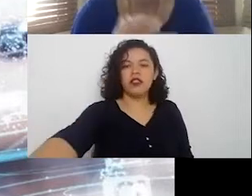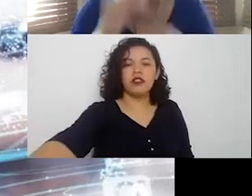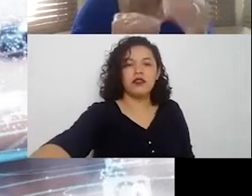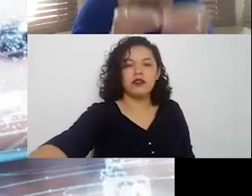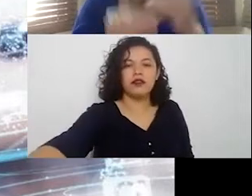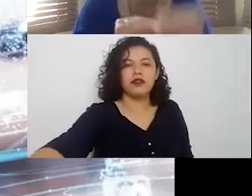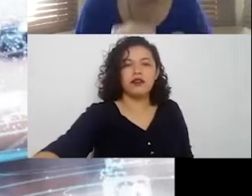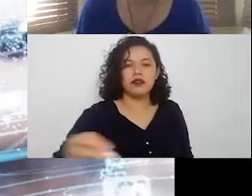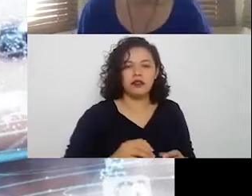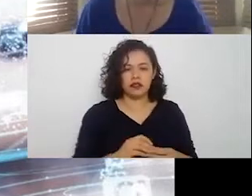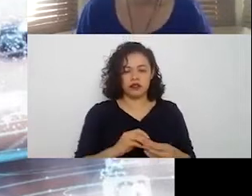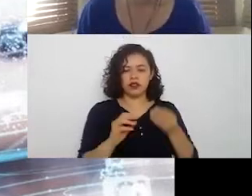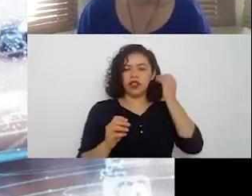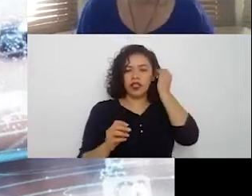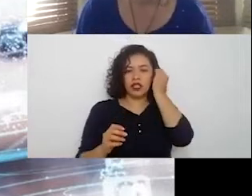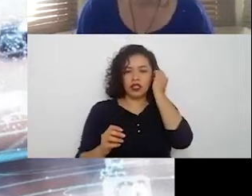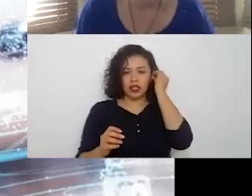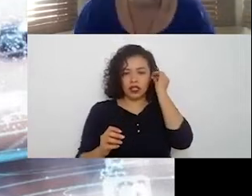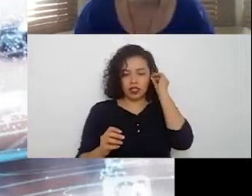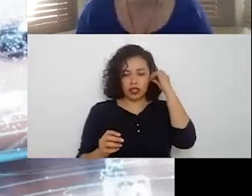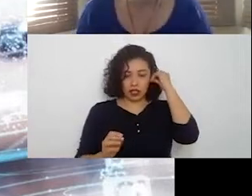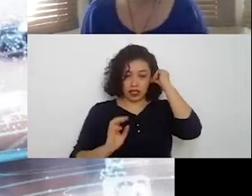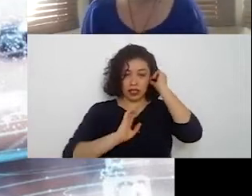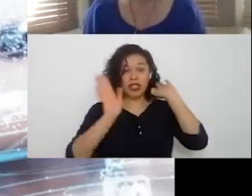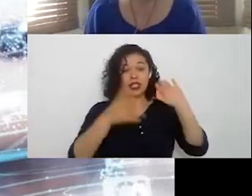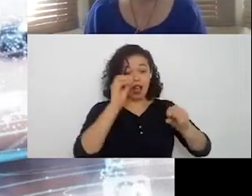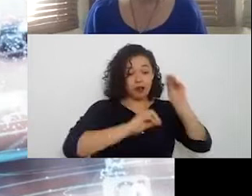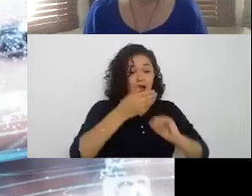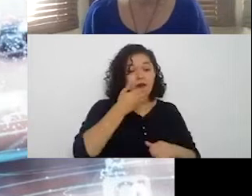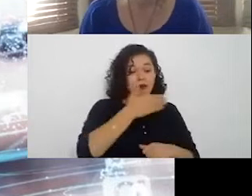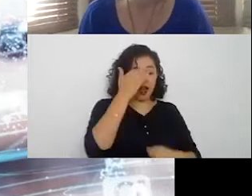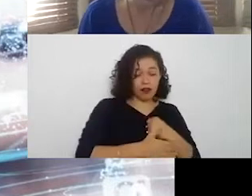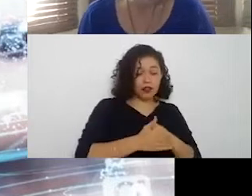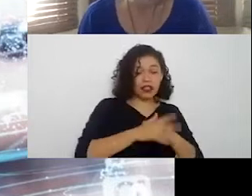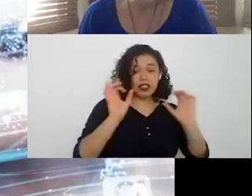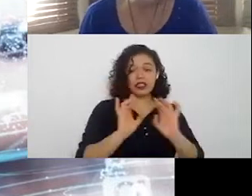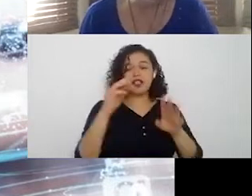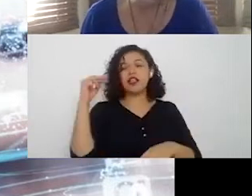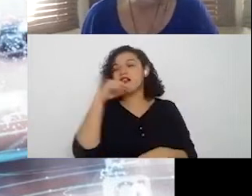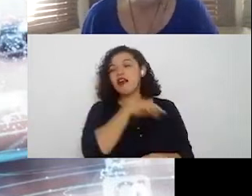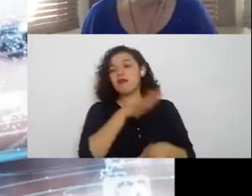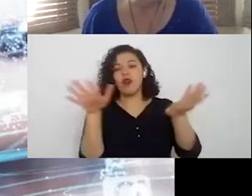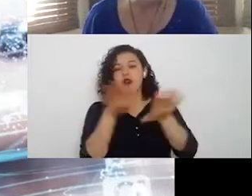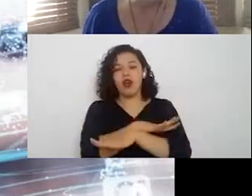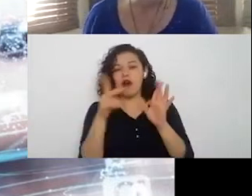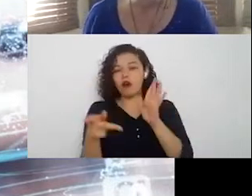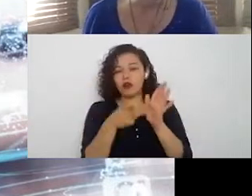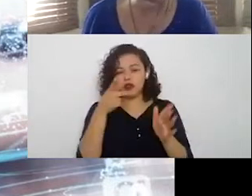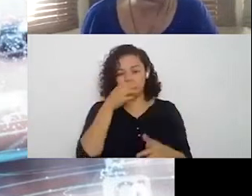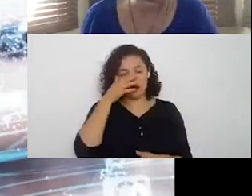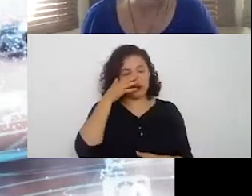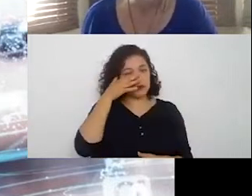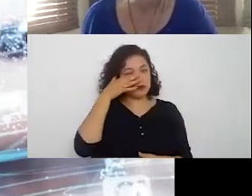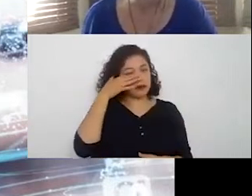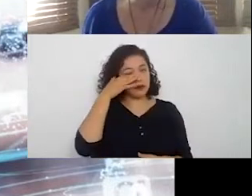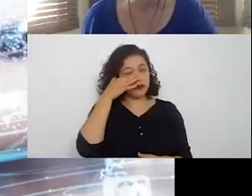cuando ya viene otro nuevo cambio, otro nuevo ajuste, y es bien importante que los